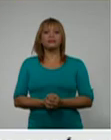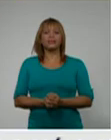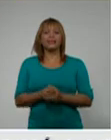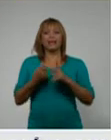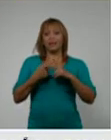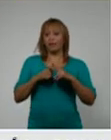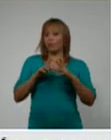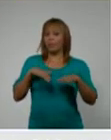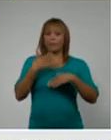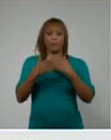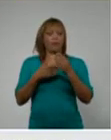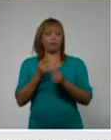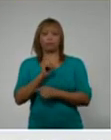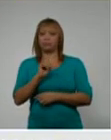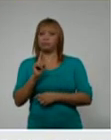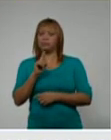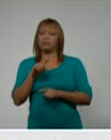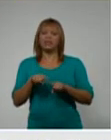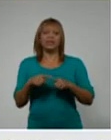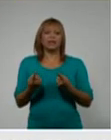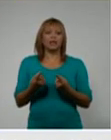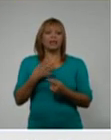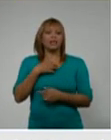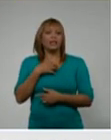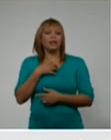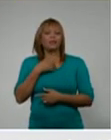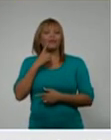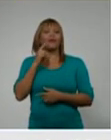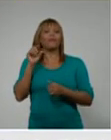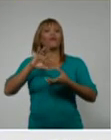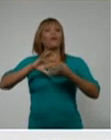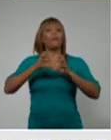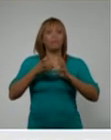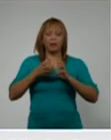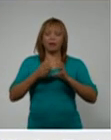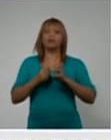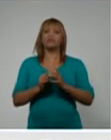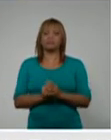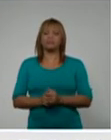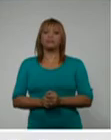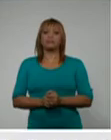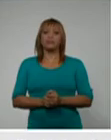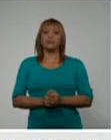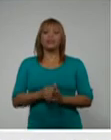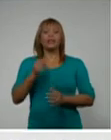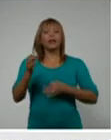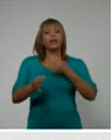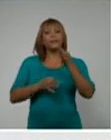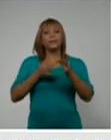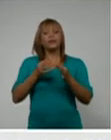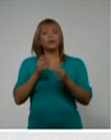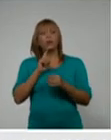problema, lo que tenemos es que estamos complicados. Y lo hago